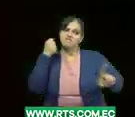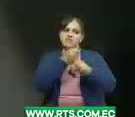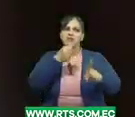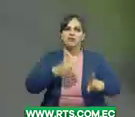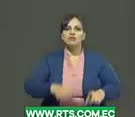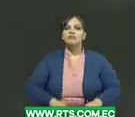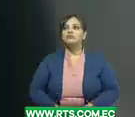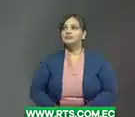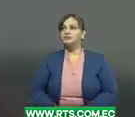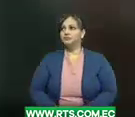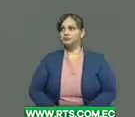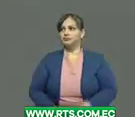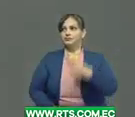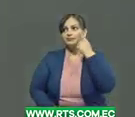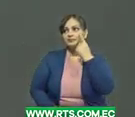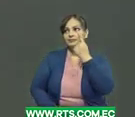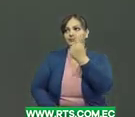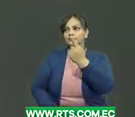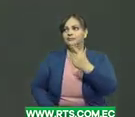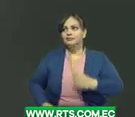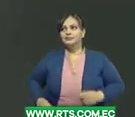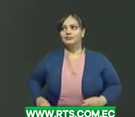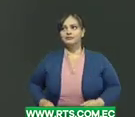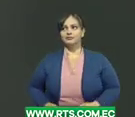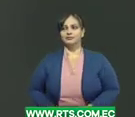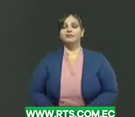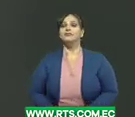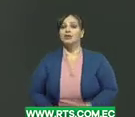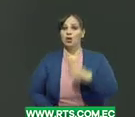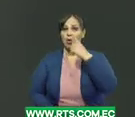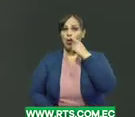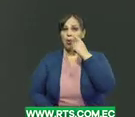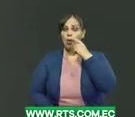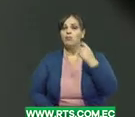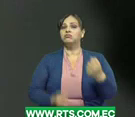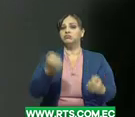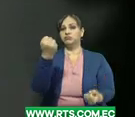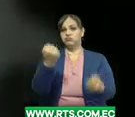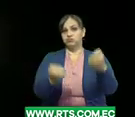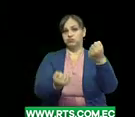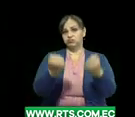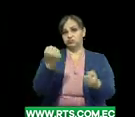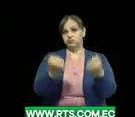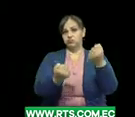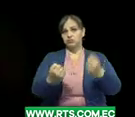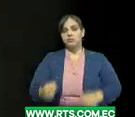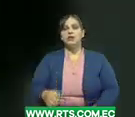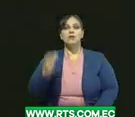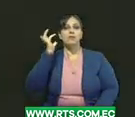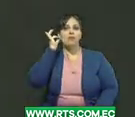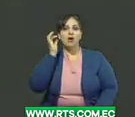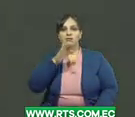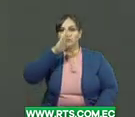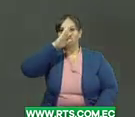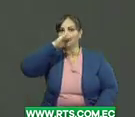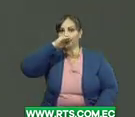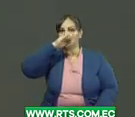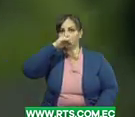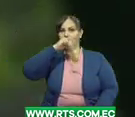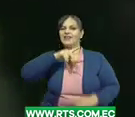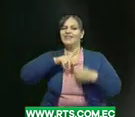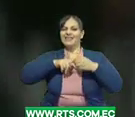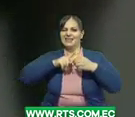siguiente. Bueno. Esta es la agresión que recibió un ciudadano por parte de una funcionaria de la Agencia Metropolitana de Tránsito